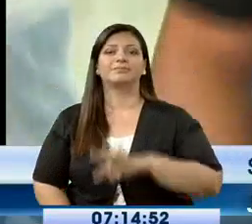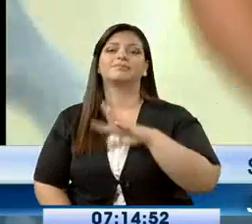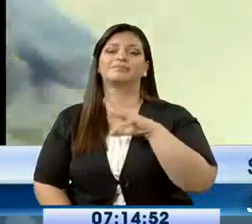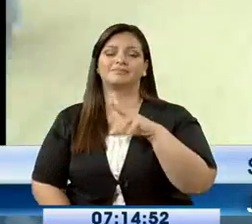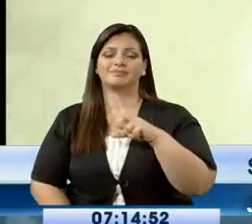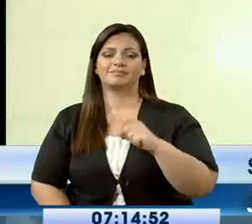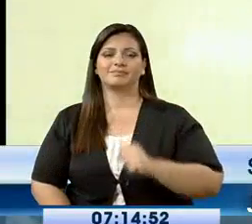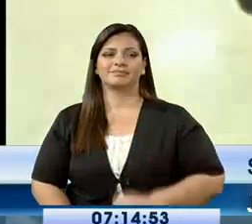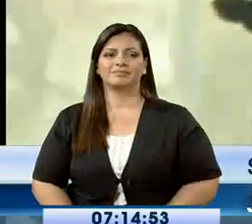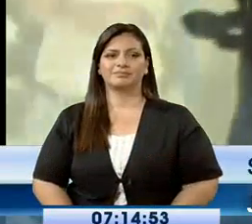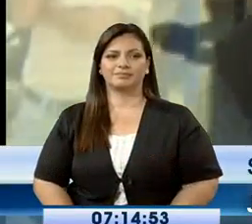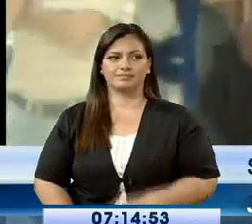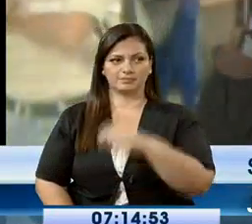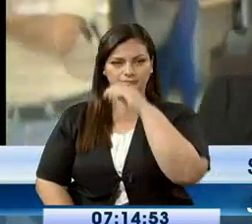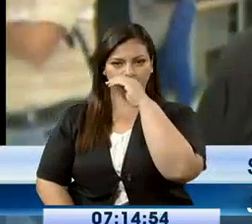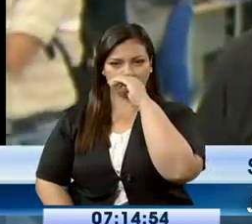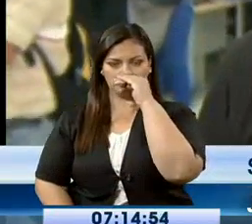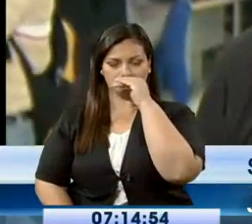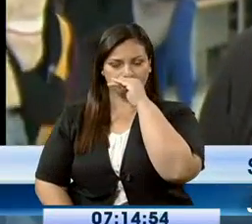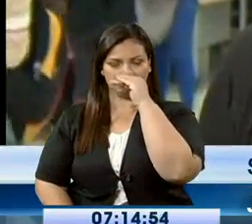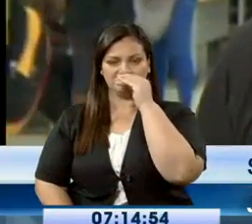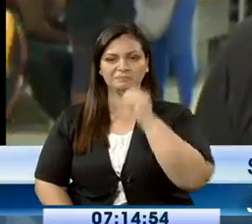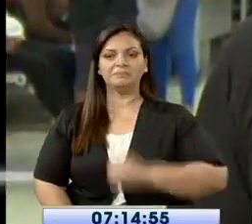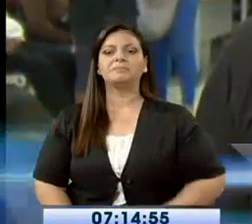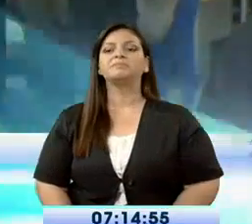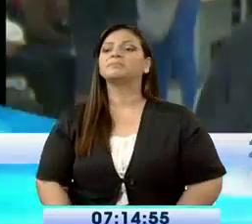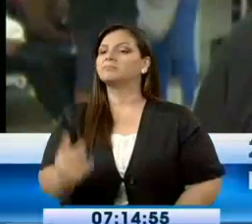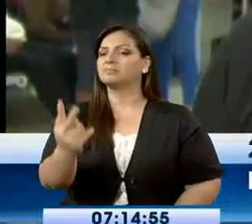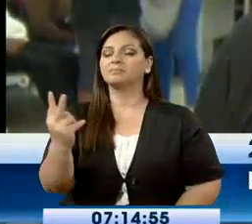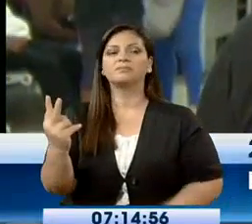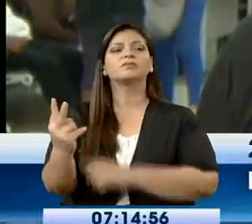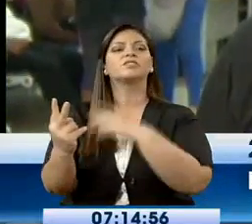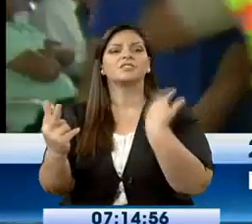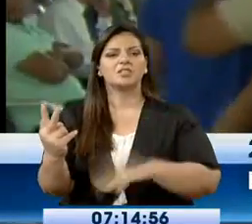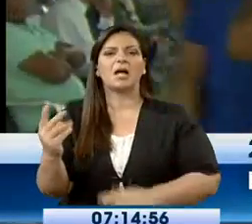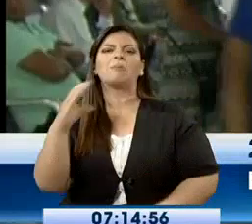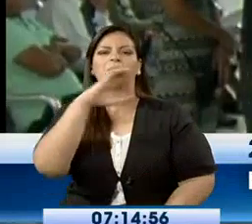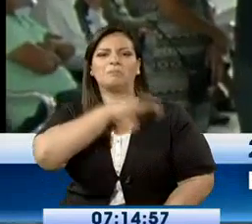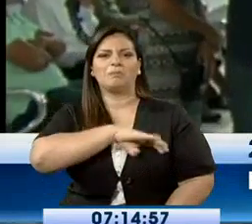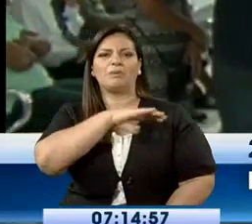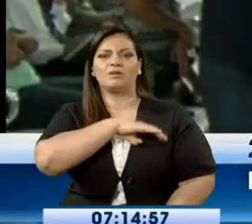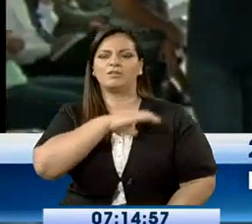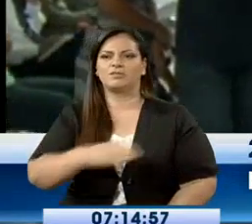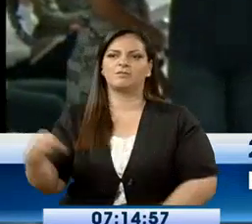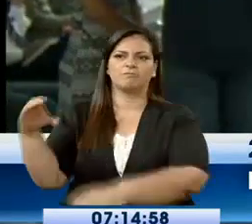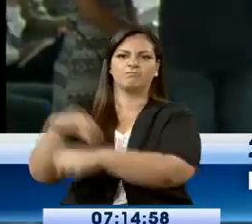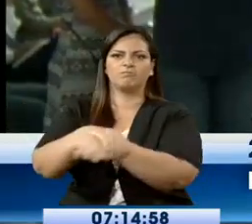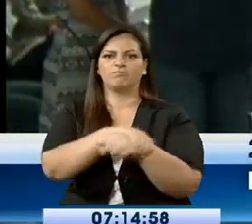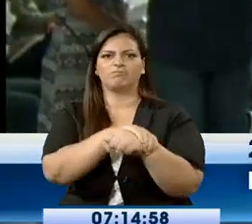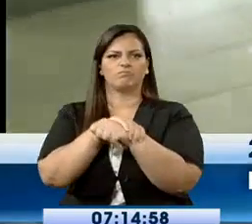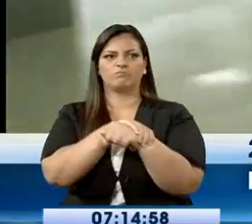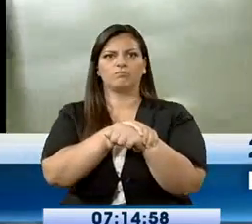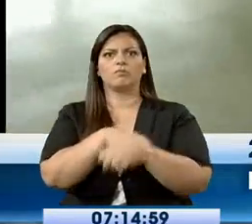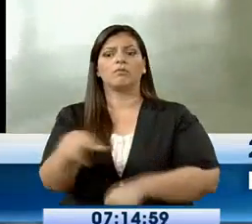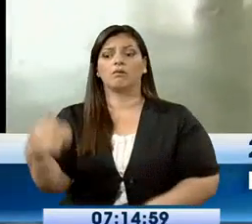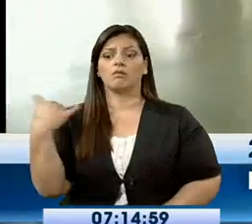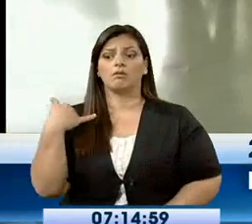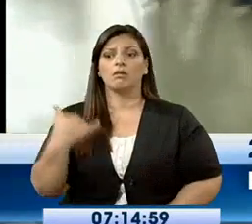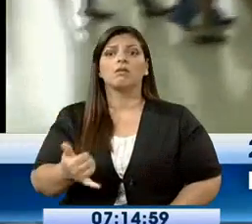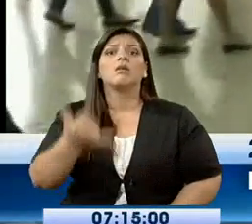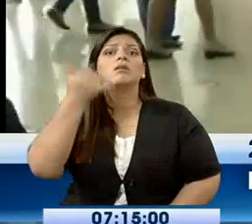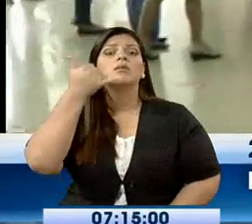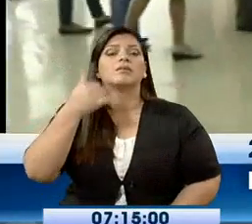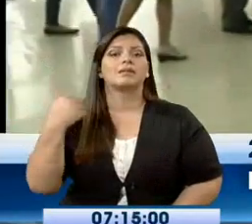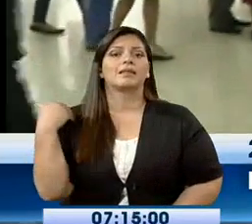parte de dos ciudadanos. Los logramos interceptar en la avenida Quito y Colón. Encontramos el celular perteneciente a la